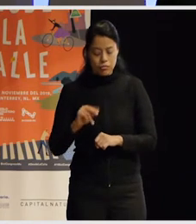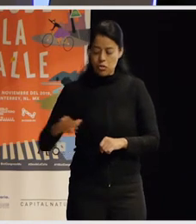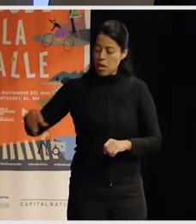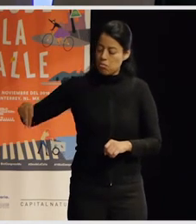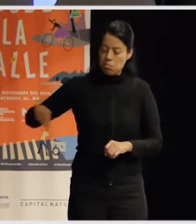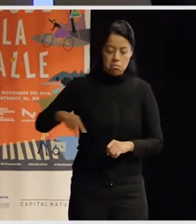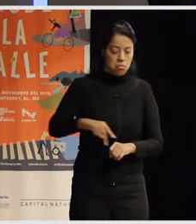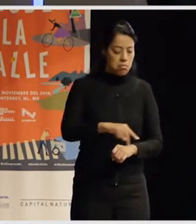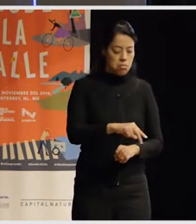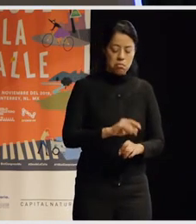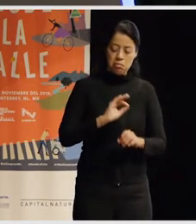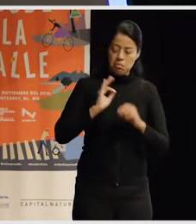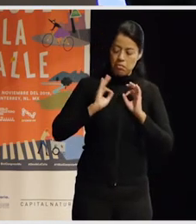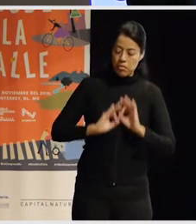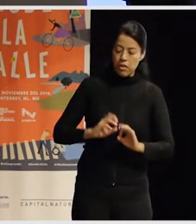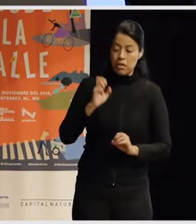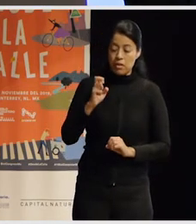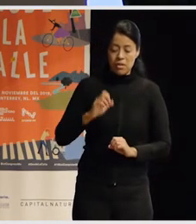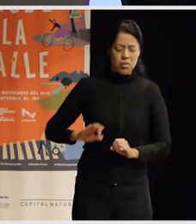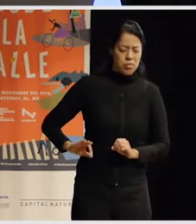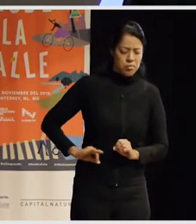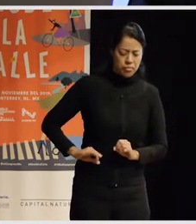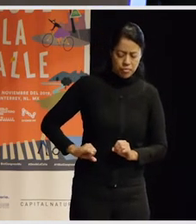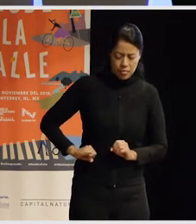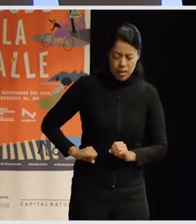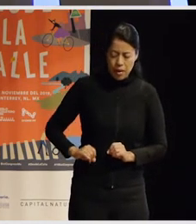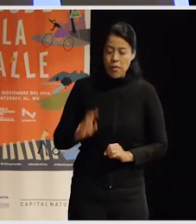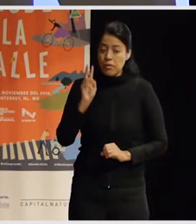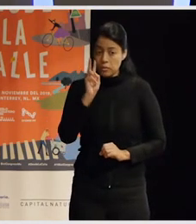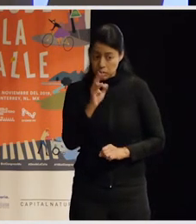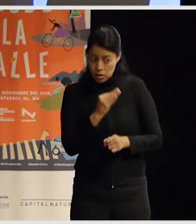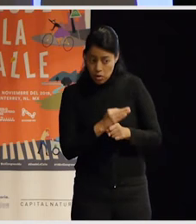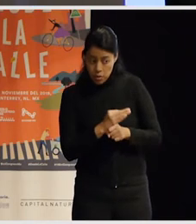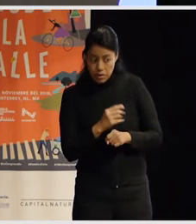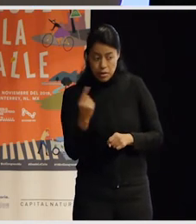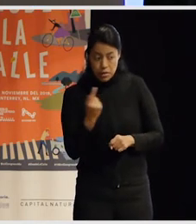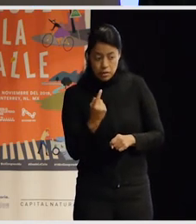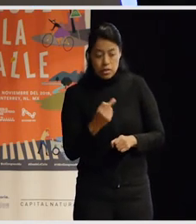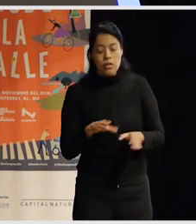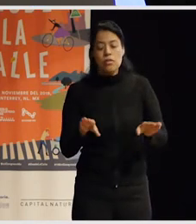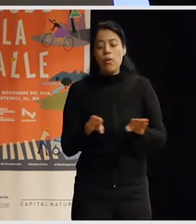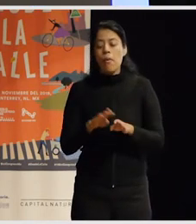los bienes hay algo bien interesante en este tramo y que pueden ir a verlo ahorita que es como los autos bajan la velocidad